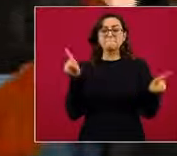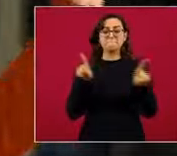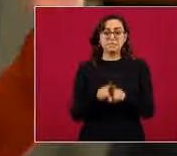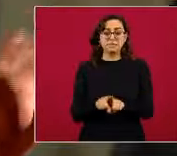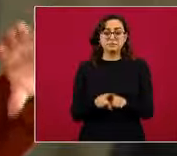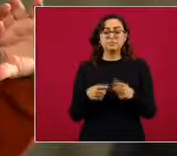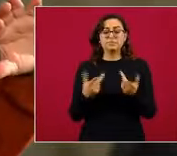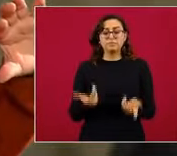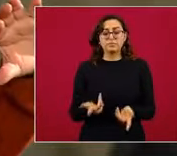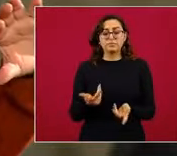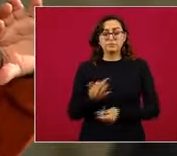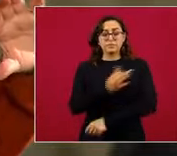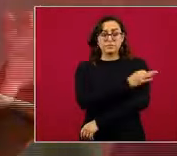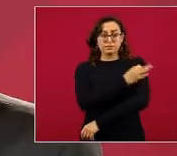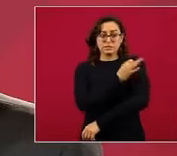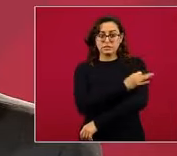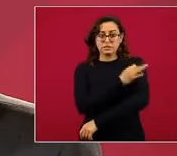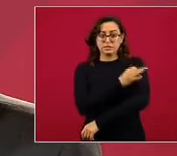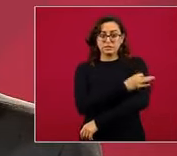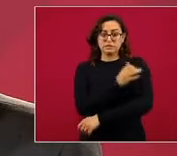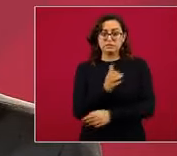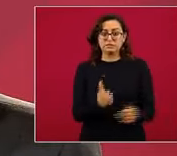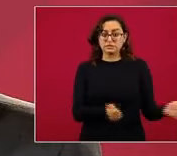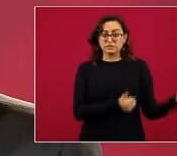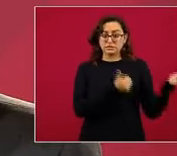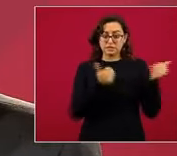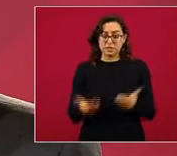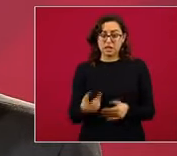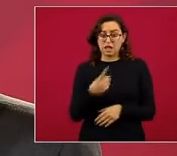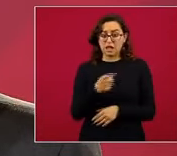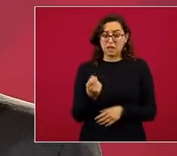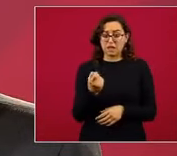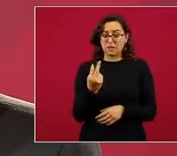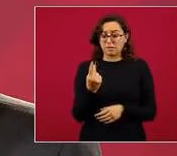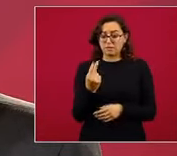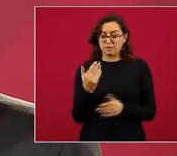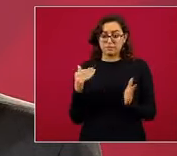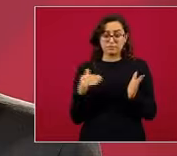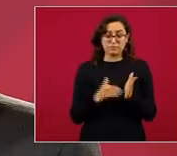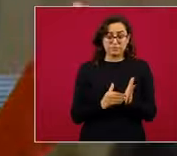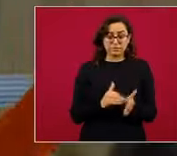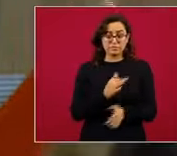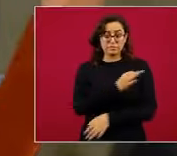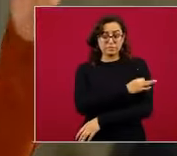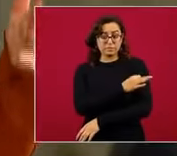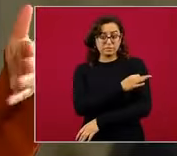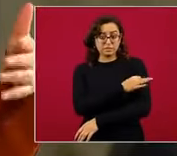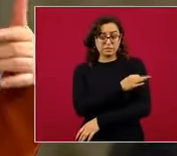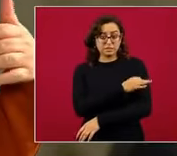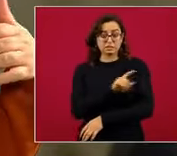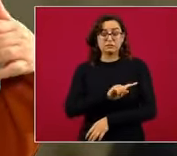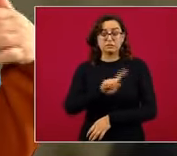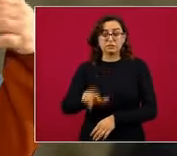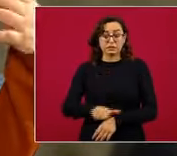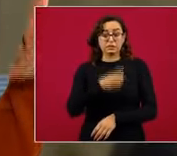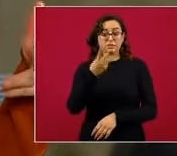una primera dosis, una dotación, 125,000, se apliquen y después de 3